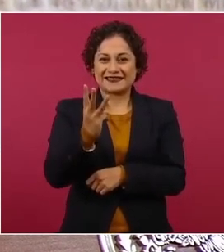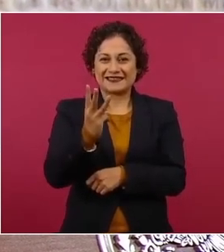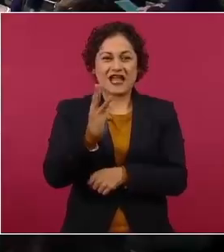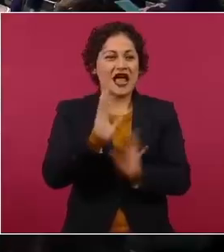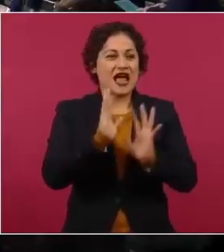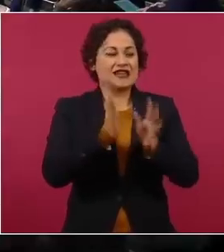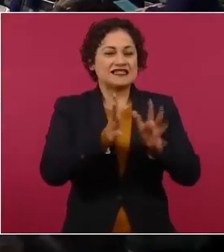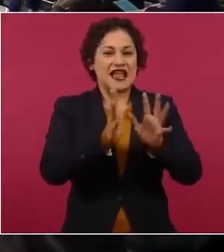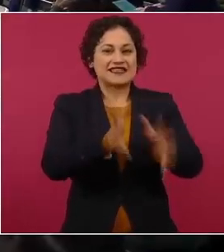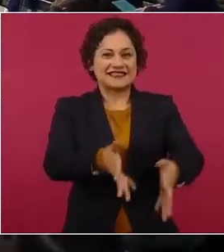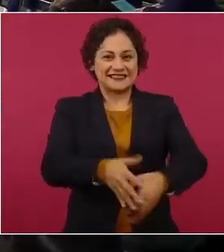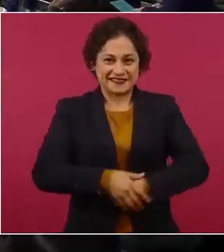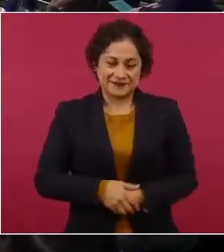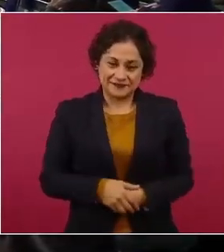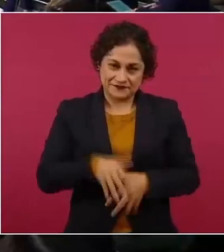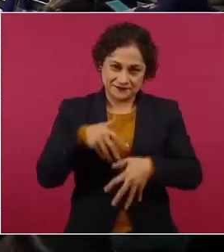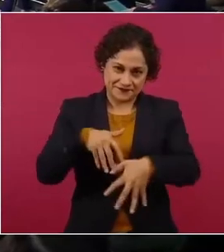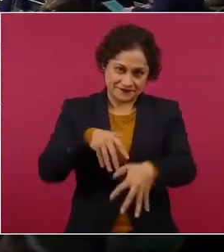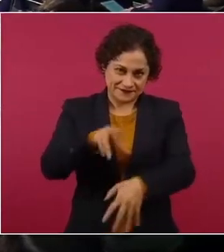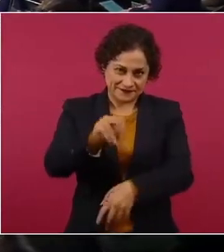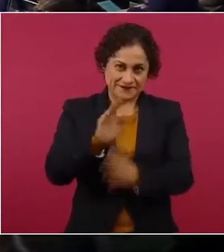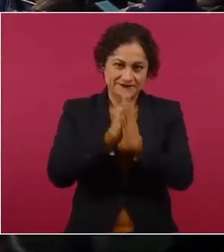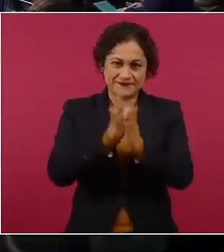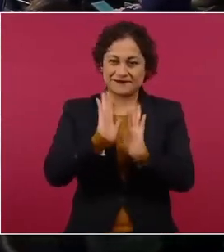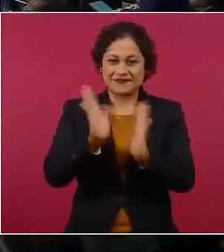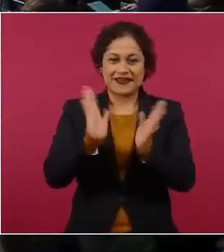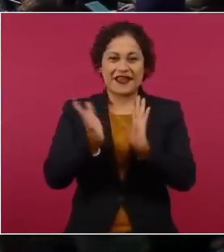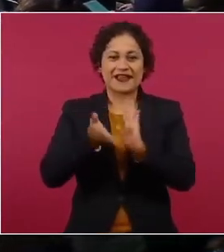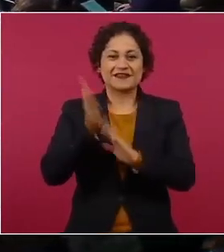Bueno, ya nos vamos ya.